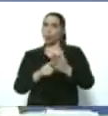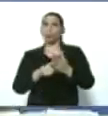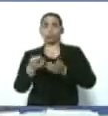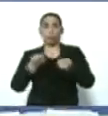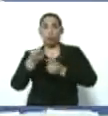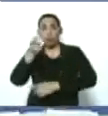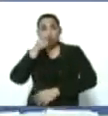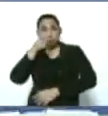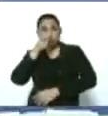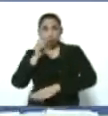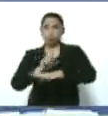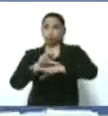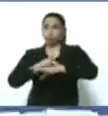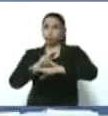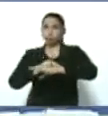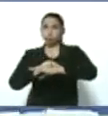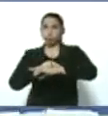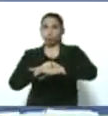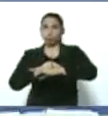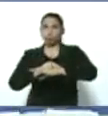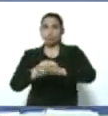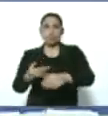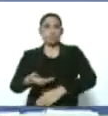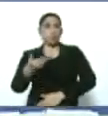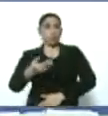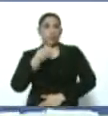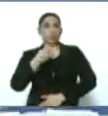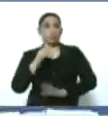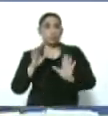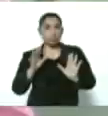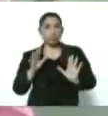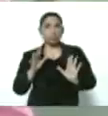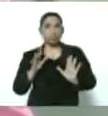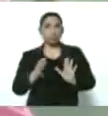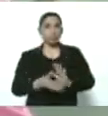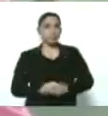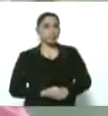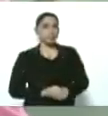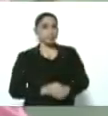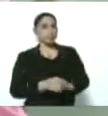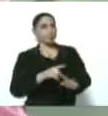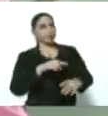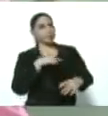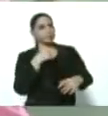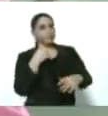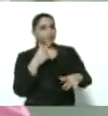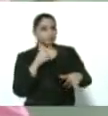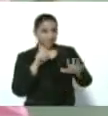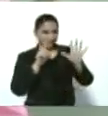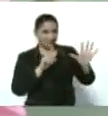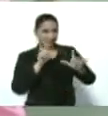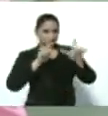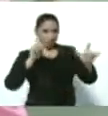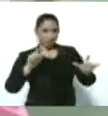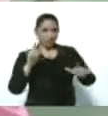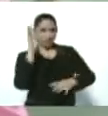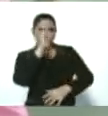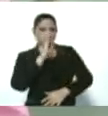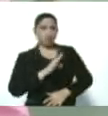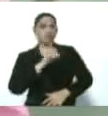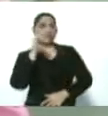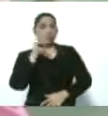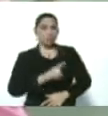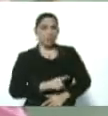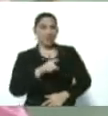control. Bajo control. Es muy importante. Adelante. Bueno, luego tenemos 6 casos de Brasil. Estos casos están